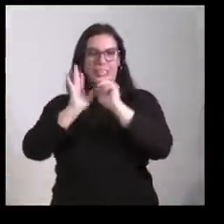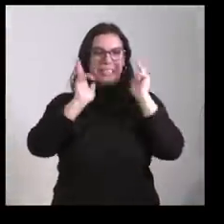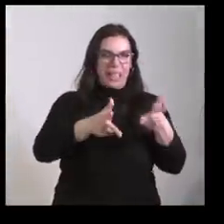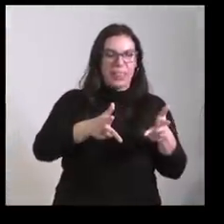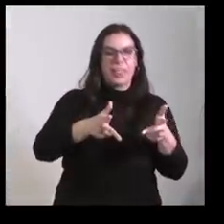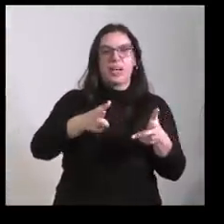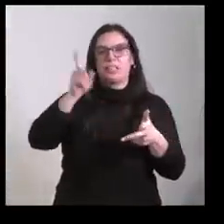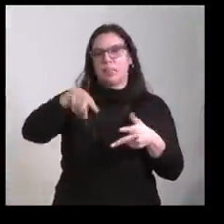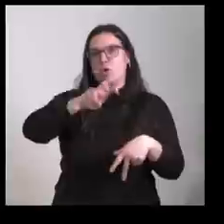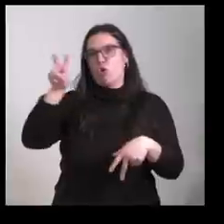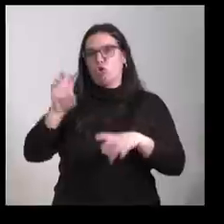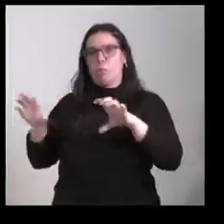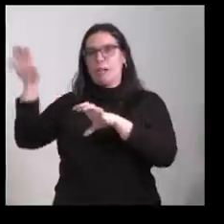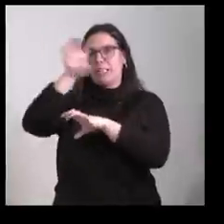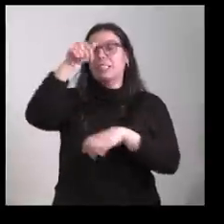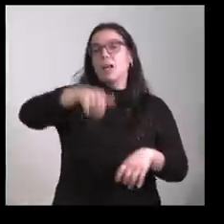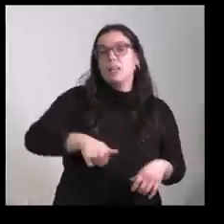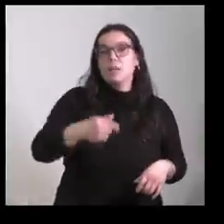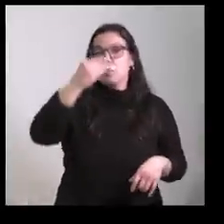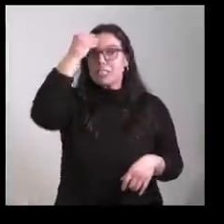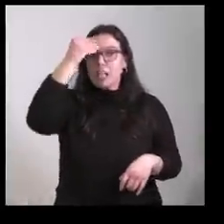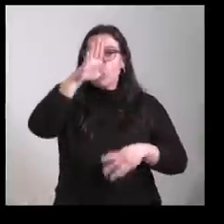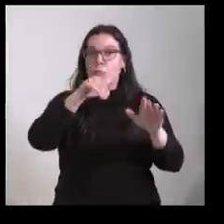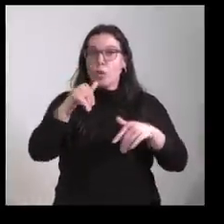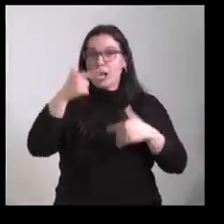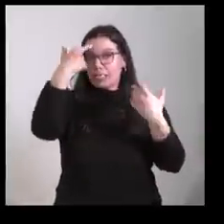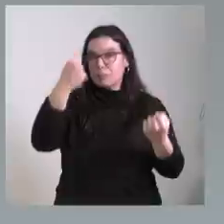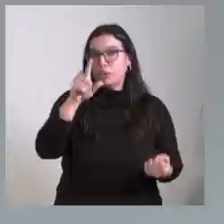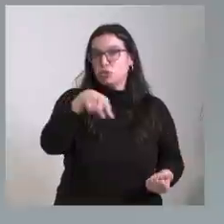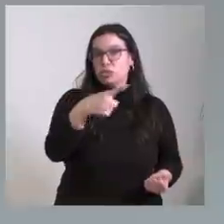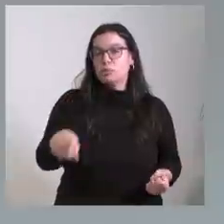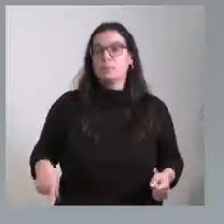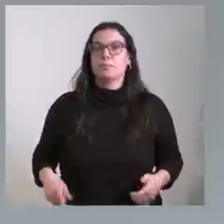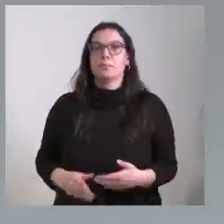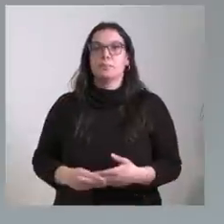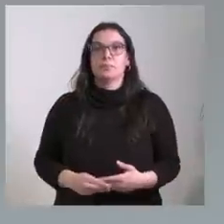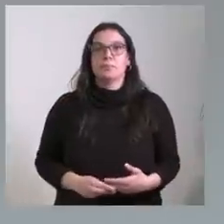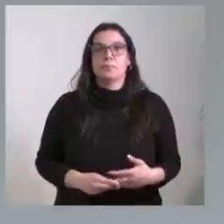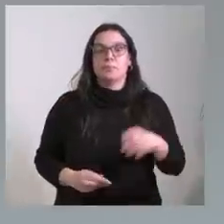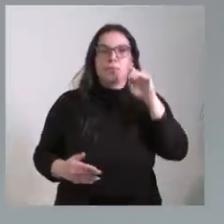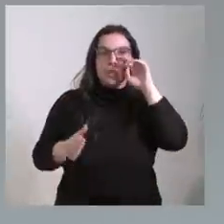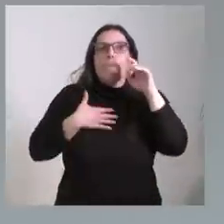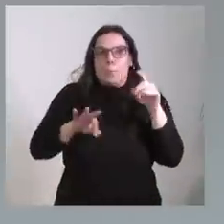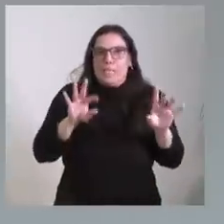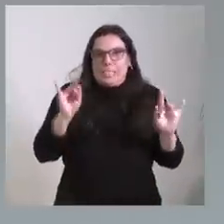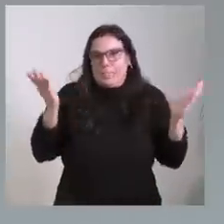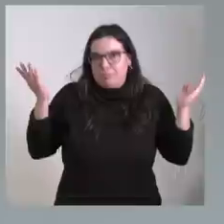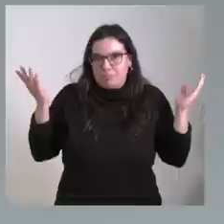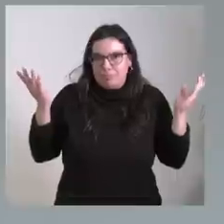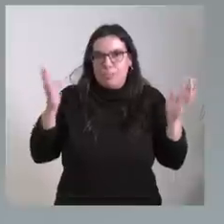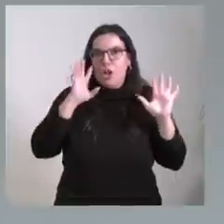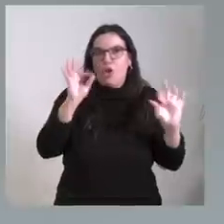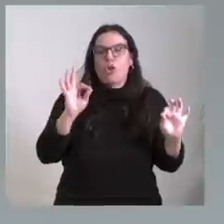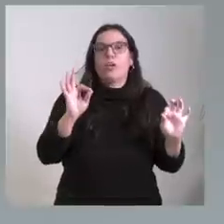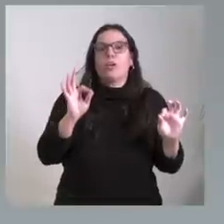en otros países no sé si aquí hay alguna posibilidad de que se convoque bueno la posibilidad existe naturalmente se